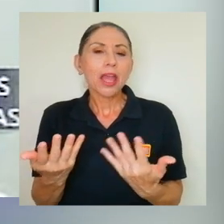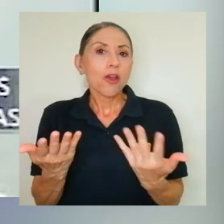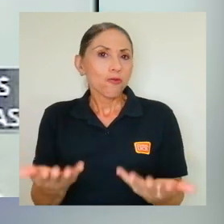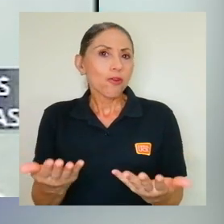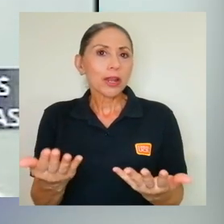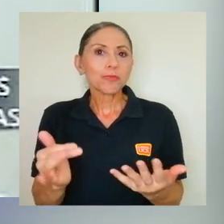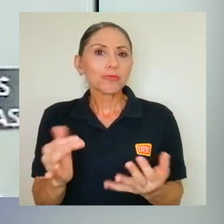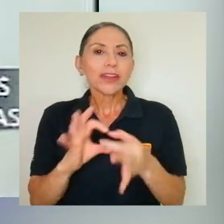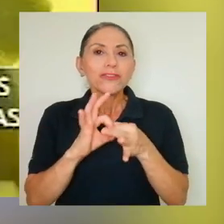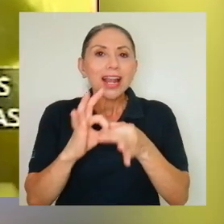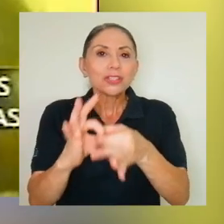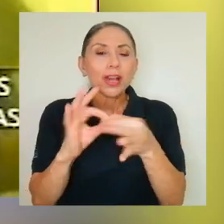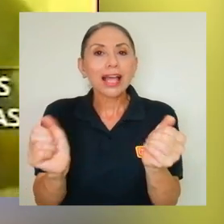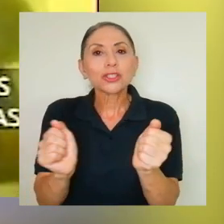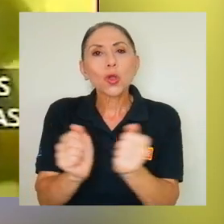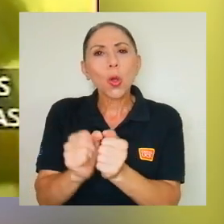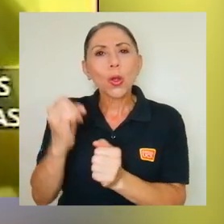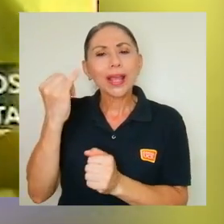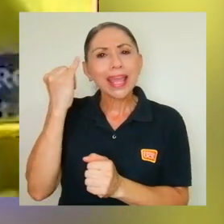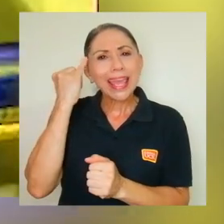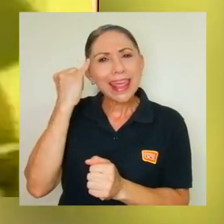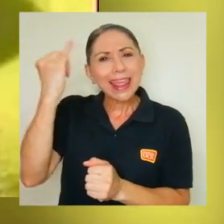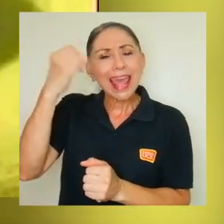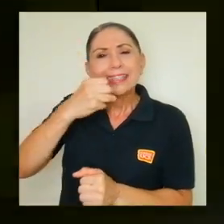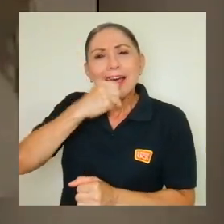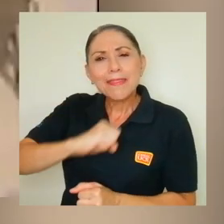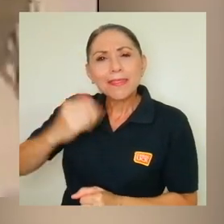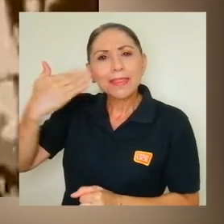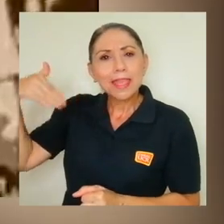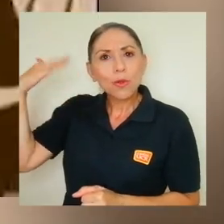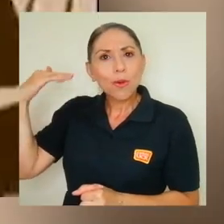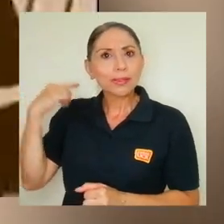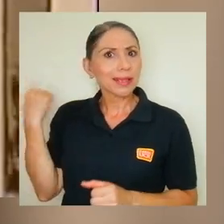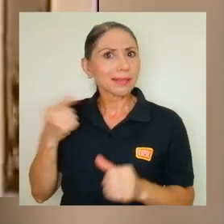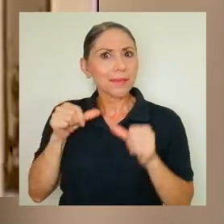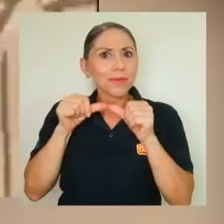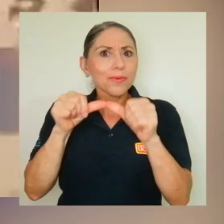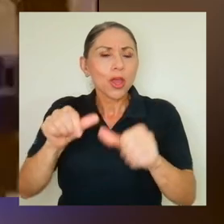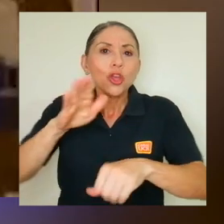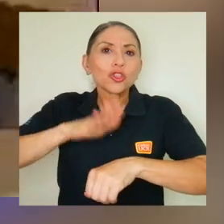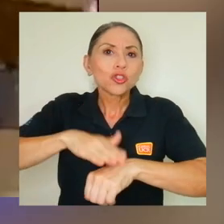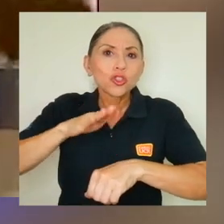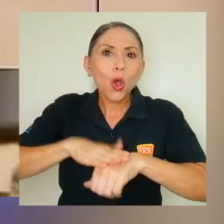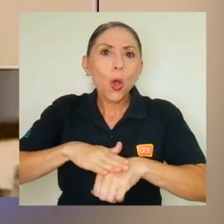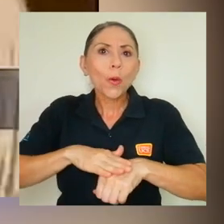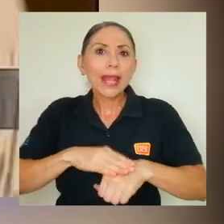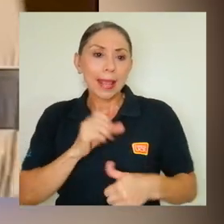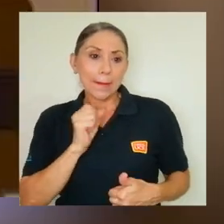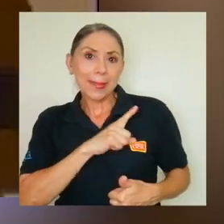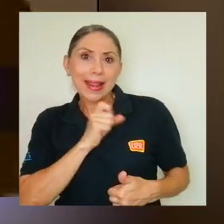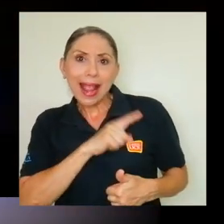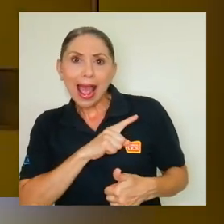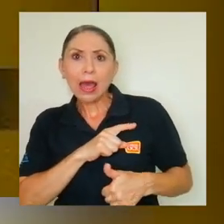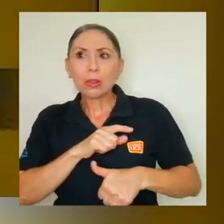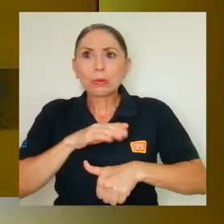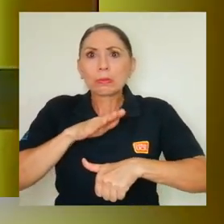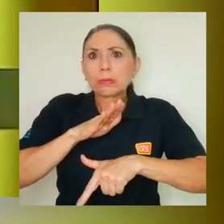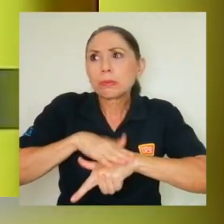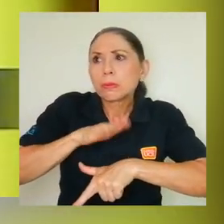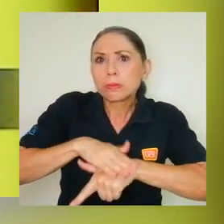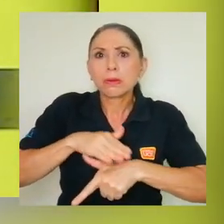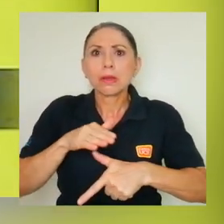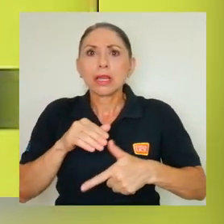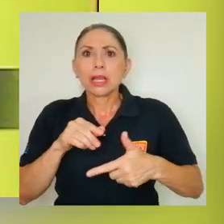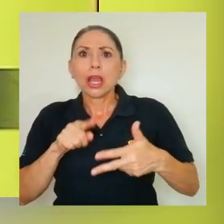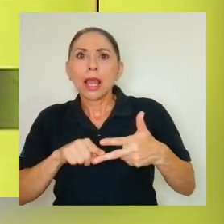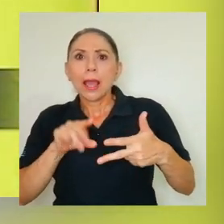por una parte, las relacionadas con las ideas antiguas, pero persistentes de la mansilla, el pecado y la culpabilidad, y